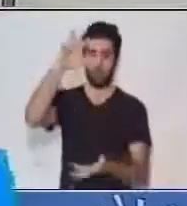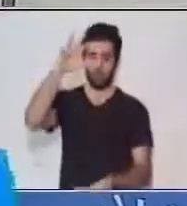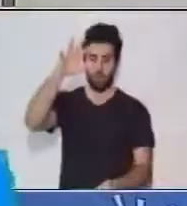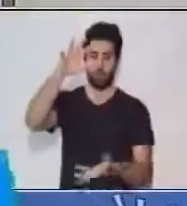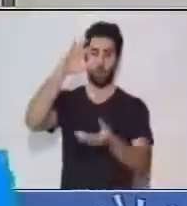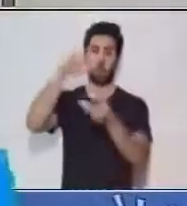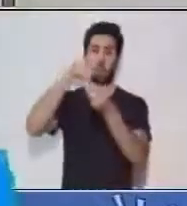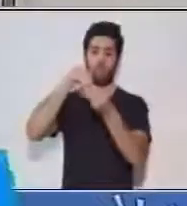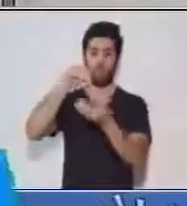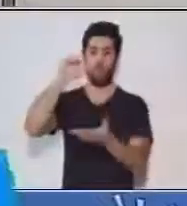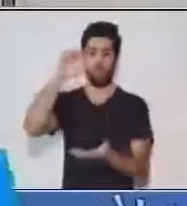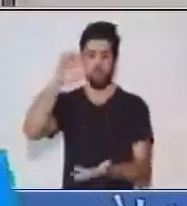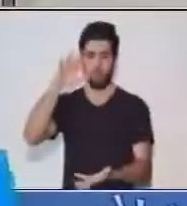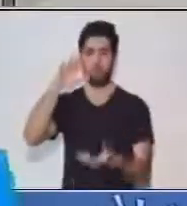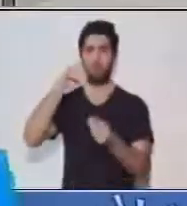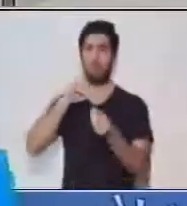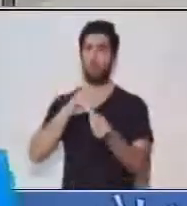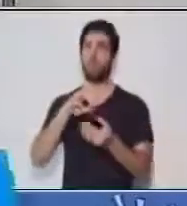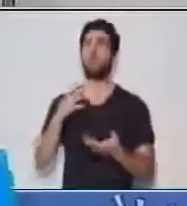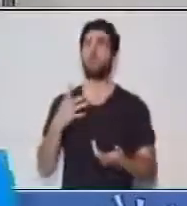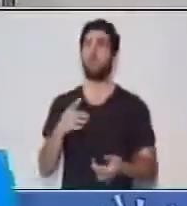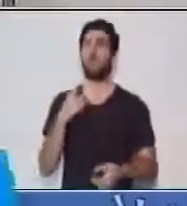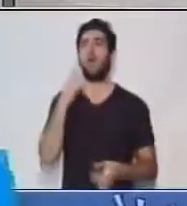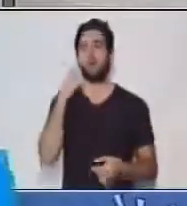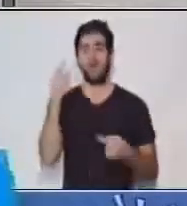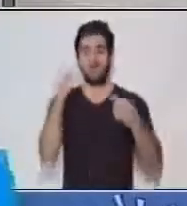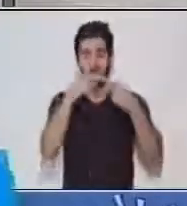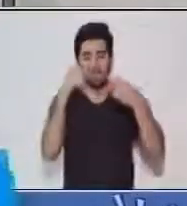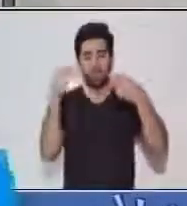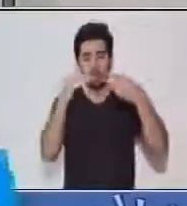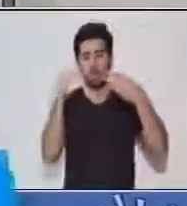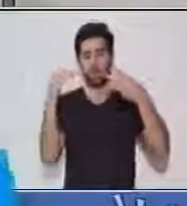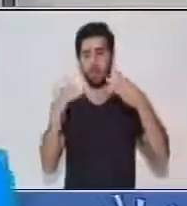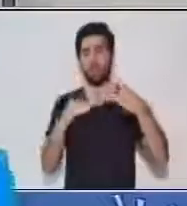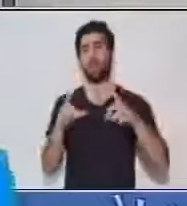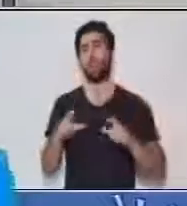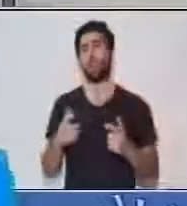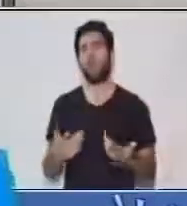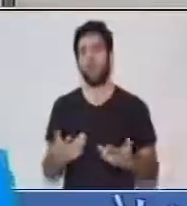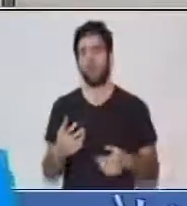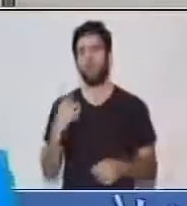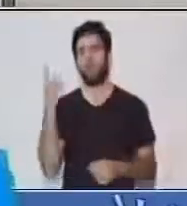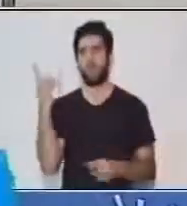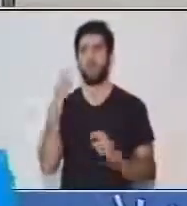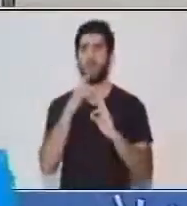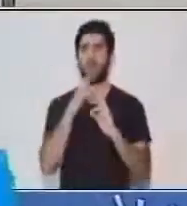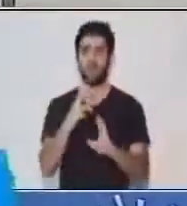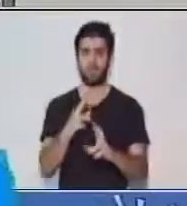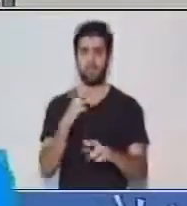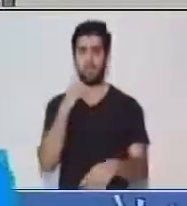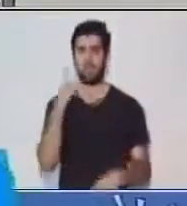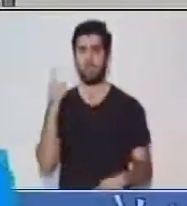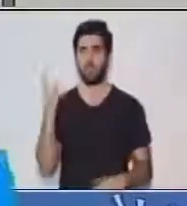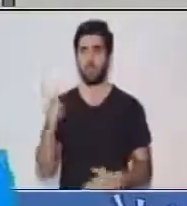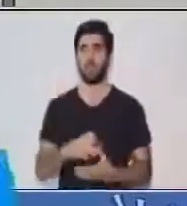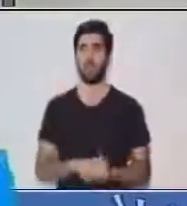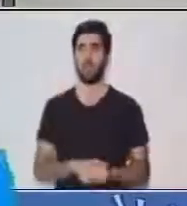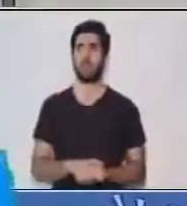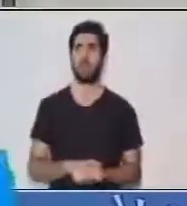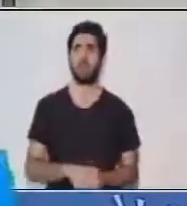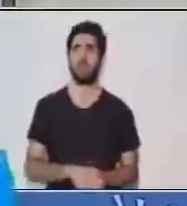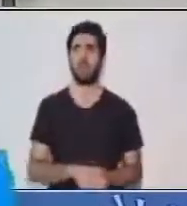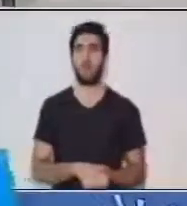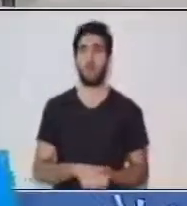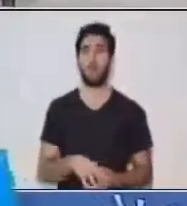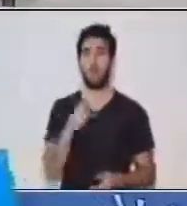del punto de equilibrio, nos piden calcular periodo, amplitud y masa del cuerpo. Es interesante,